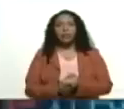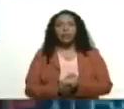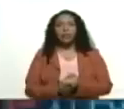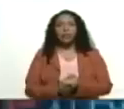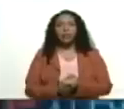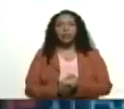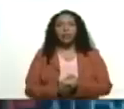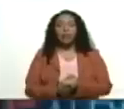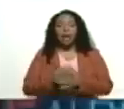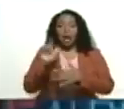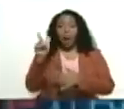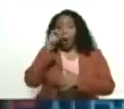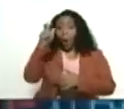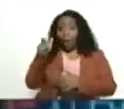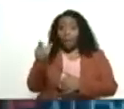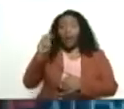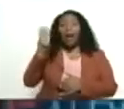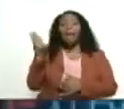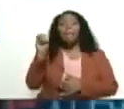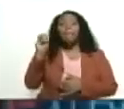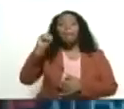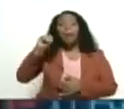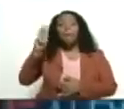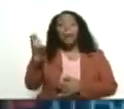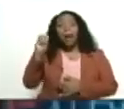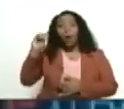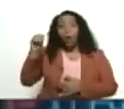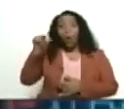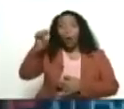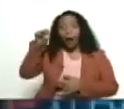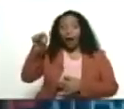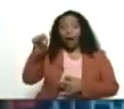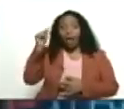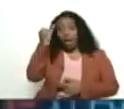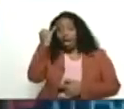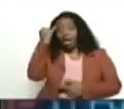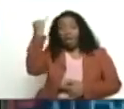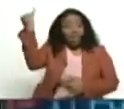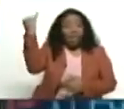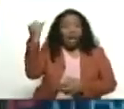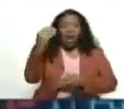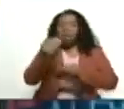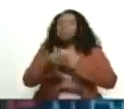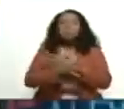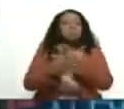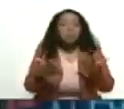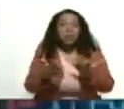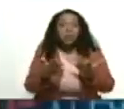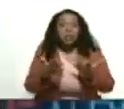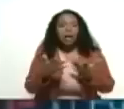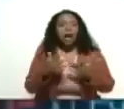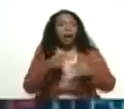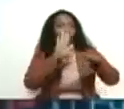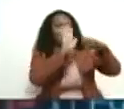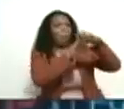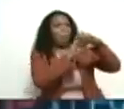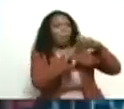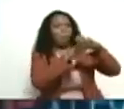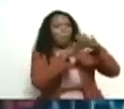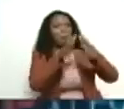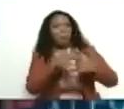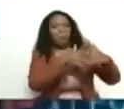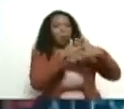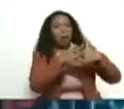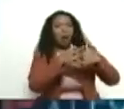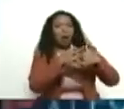Y a Pompeo no se le ocurrió algo más bárbaro que decir Estados Unidos no reconoce al gobierno